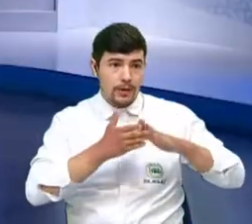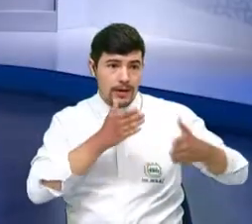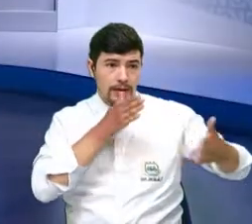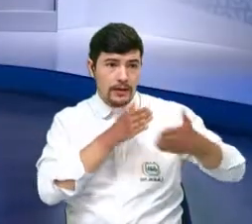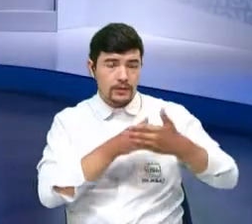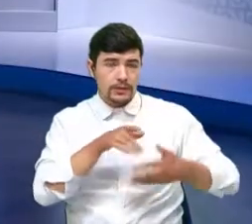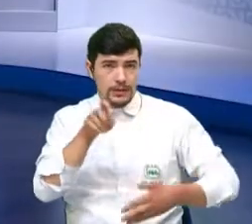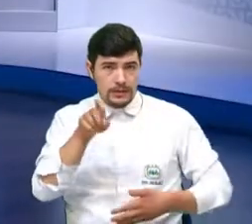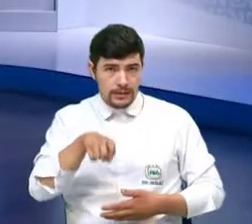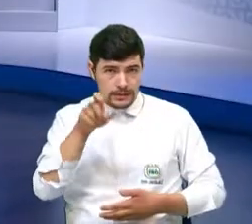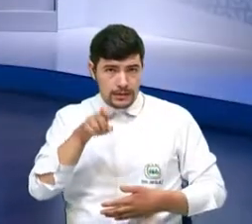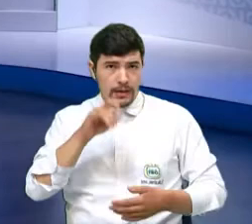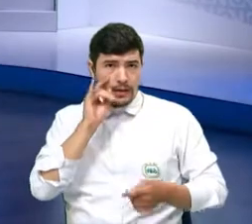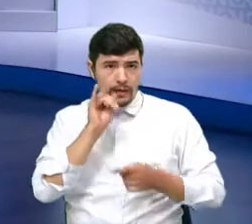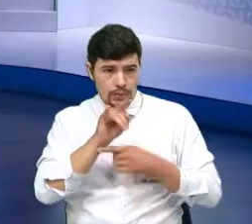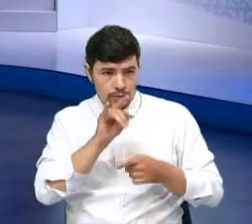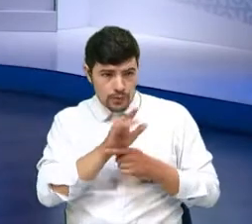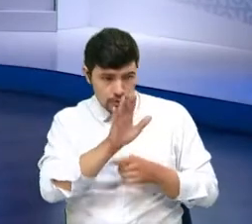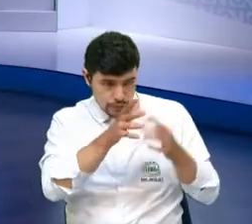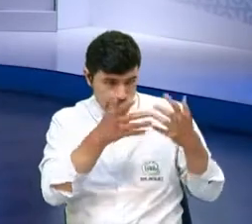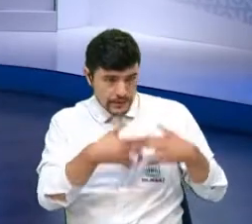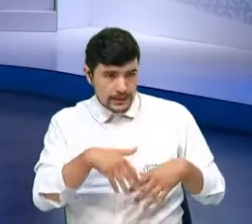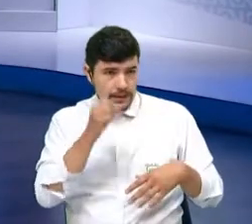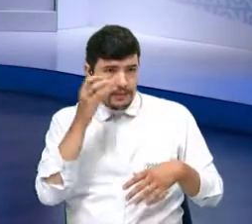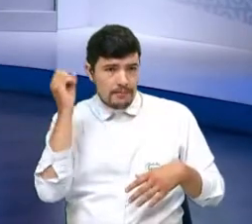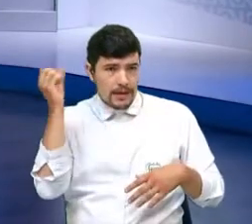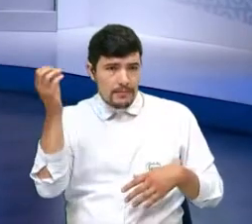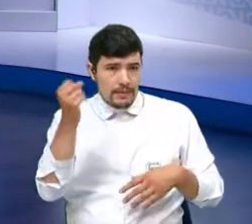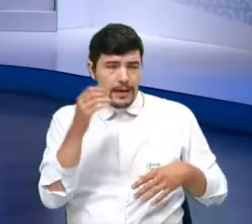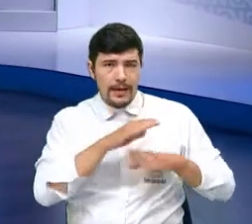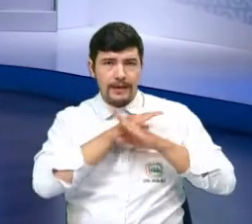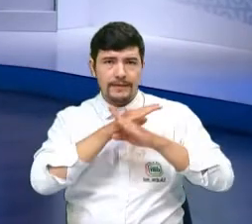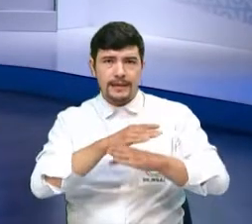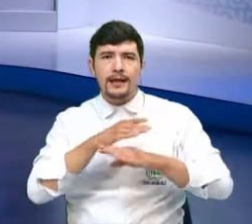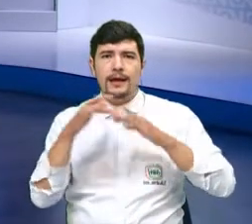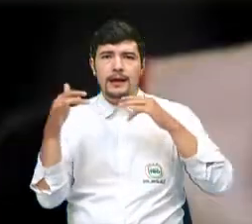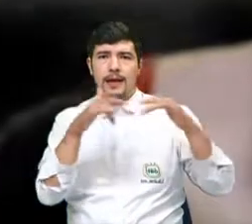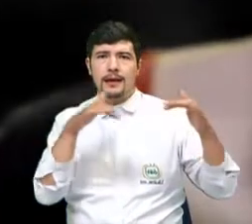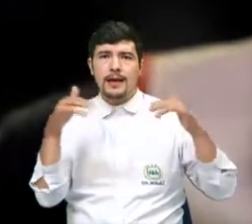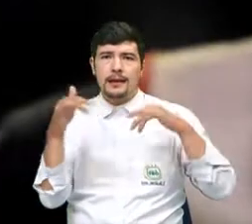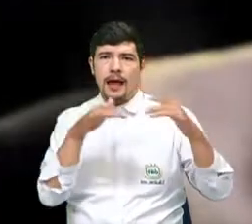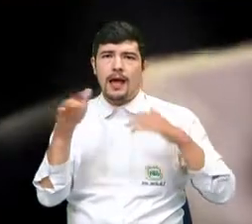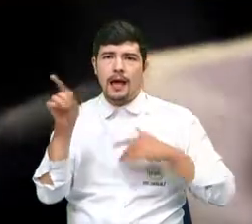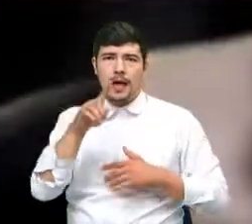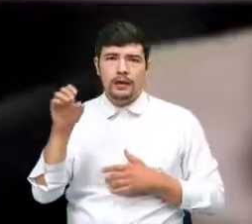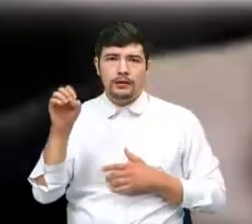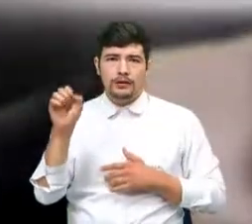se necesitan controles urgentes para evitar la guerra del SOAT.